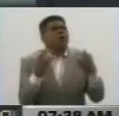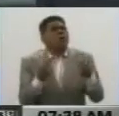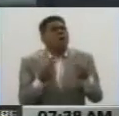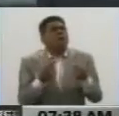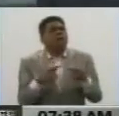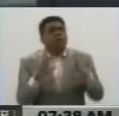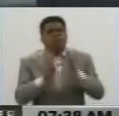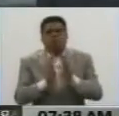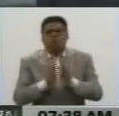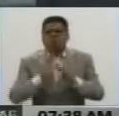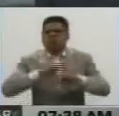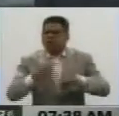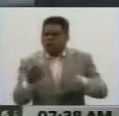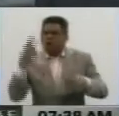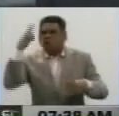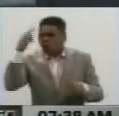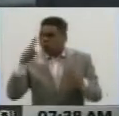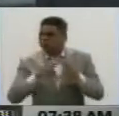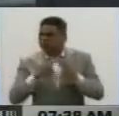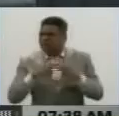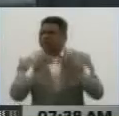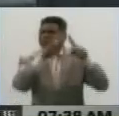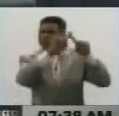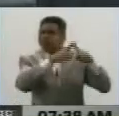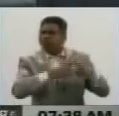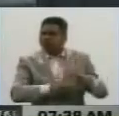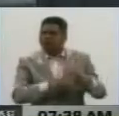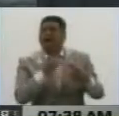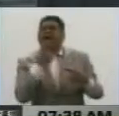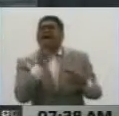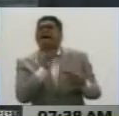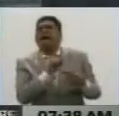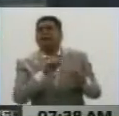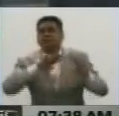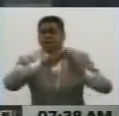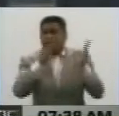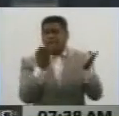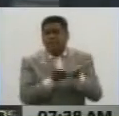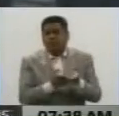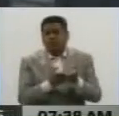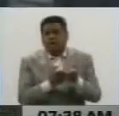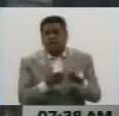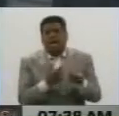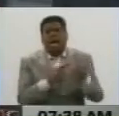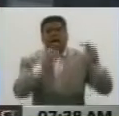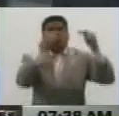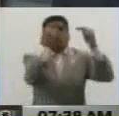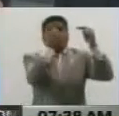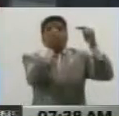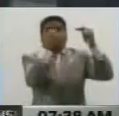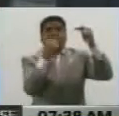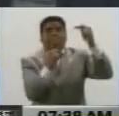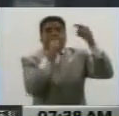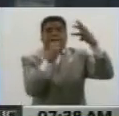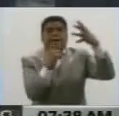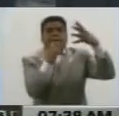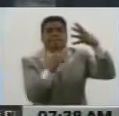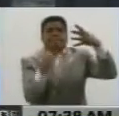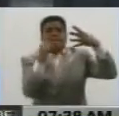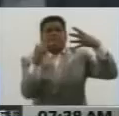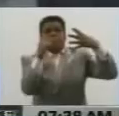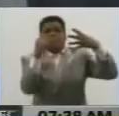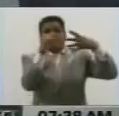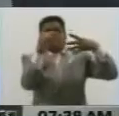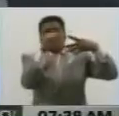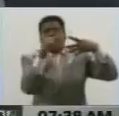certificación y conocer en qué estatus se encuentra Venezuela en el tema de la minería a nivel mundial? Bueno, hoy en día ya hemos iniciado el programa de exploración